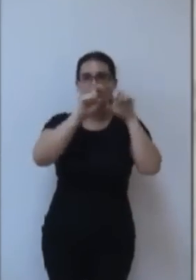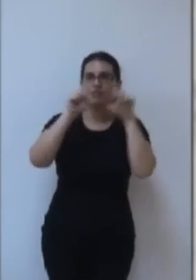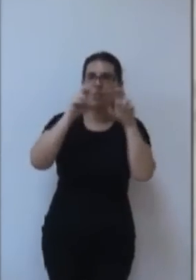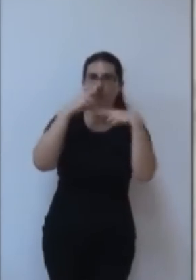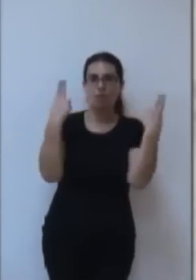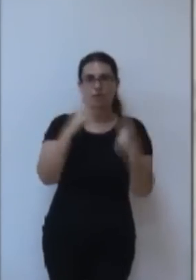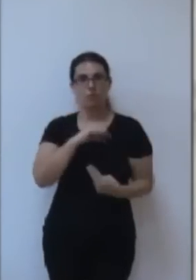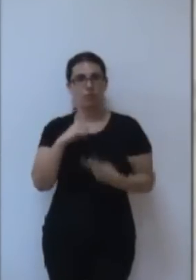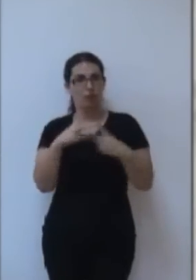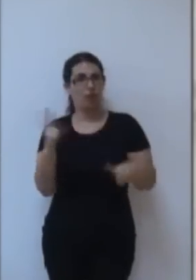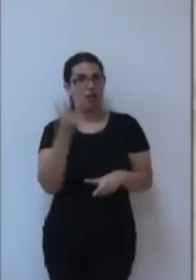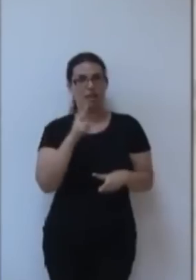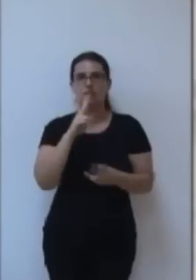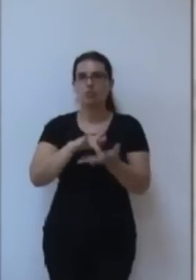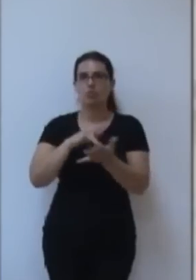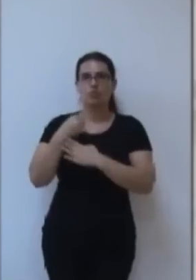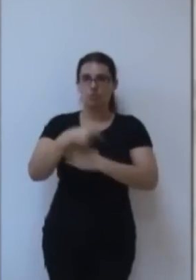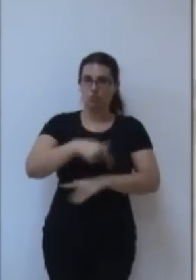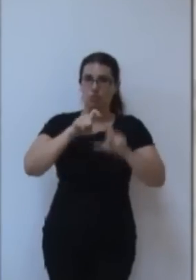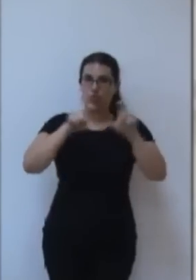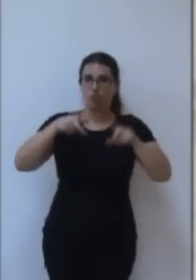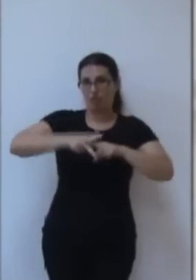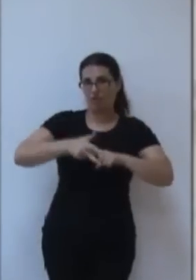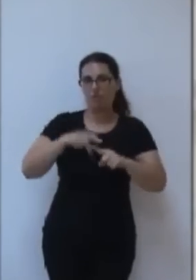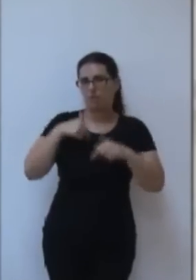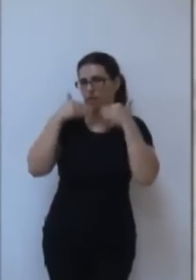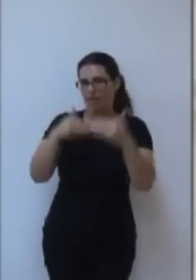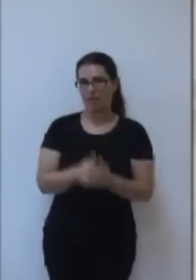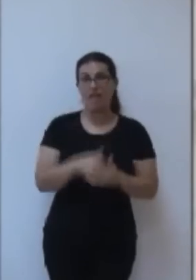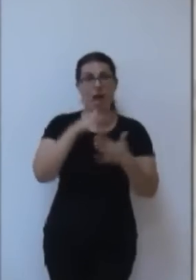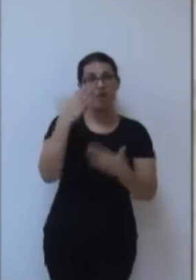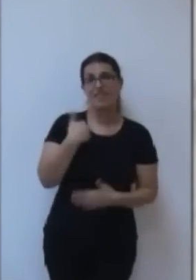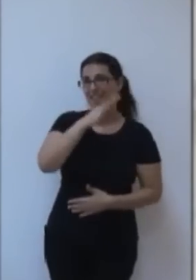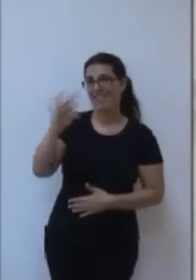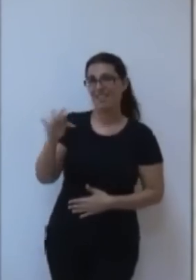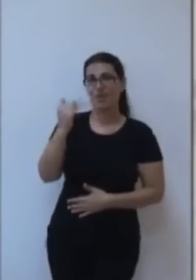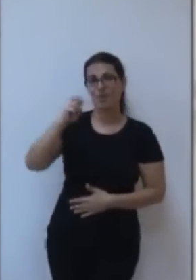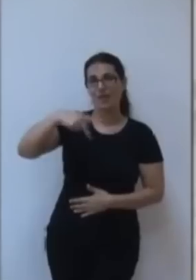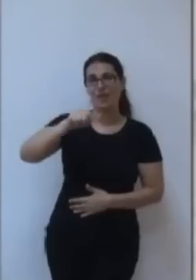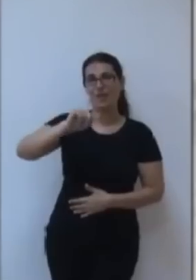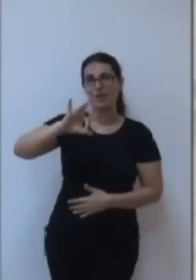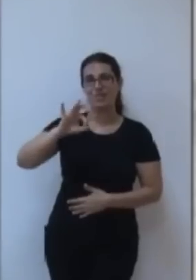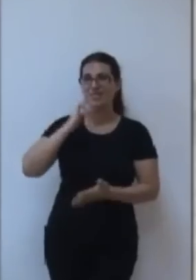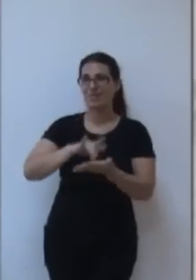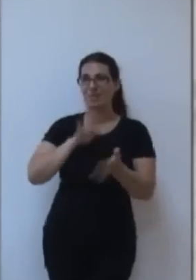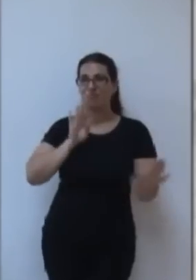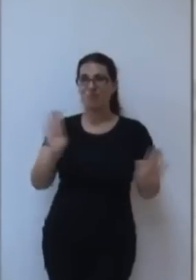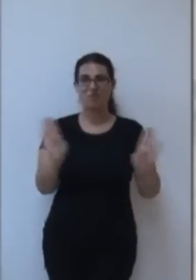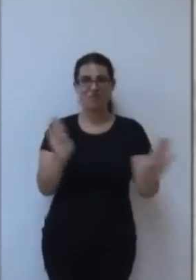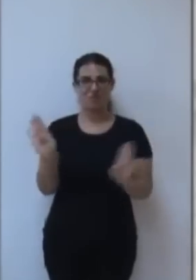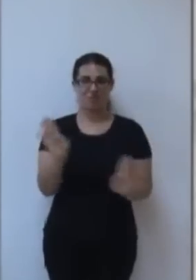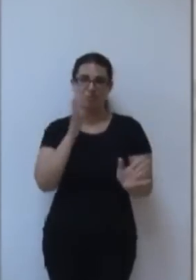privadas que respaldan este taller. Y bueno, pues cedo ya la palabra a Juan Luis, que va a ser moderador de esta